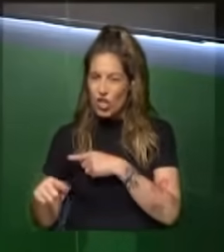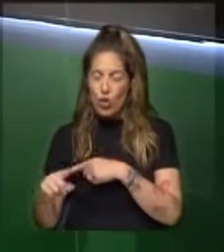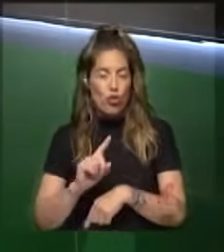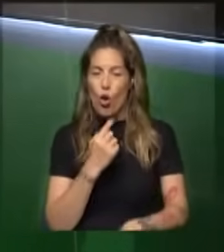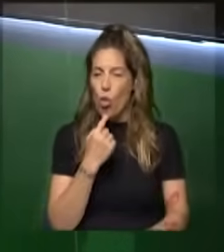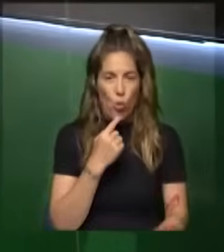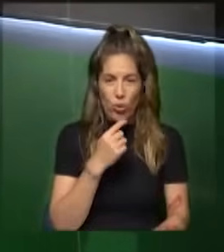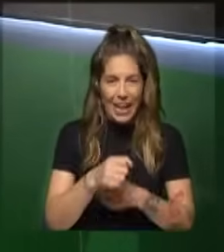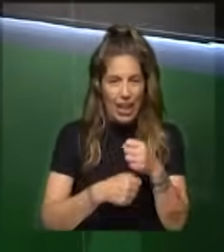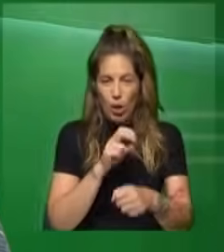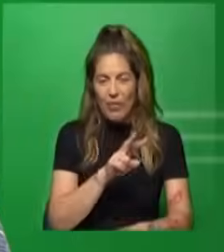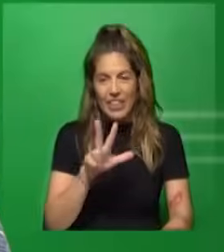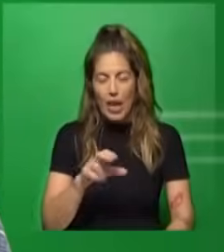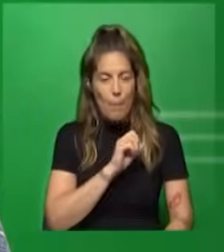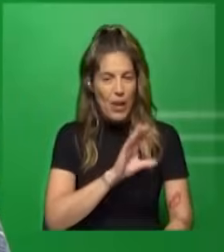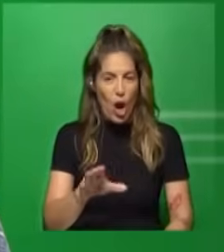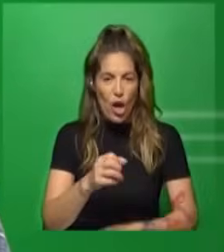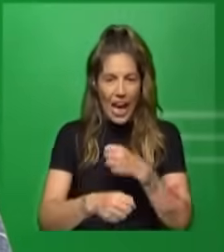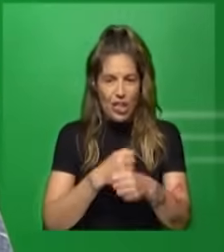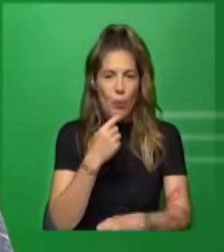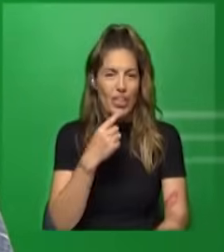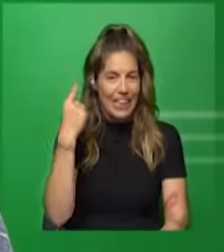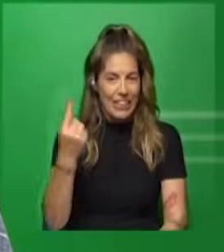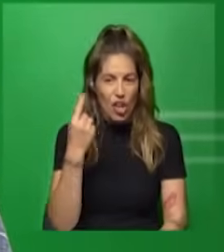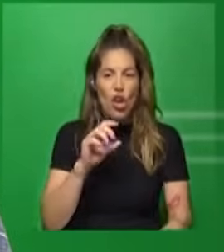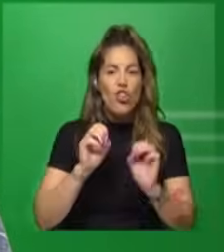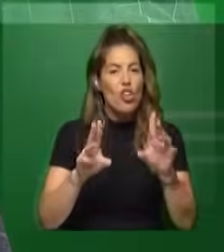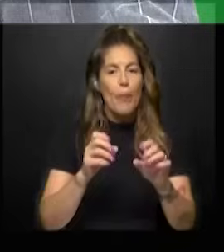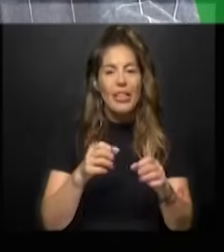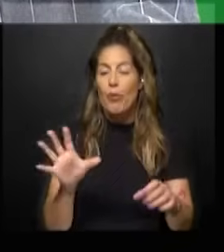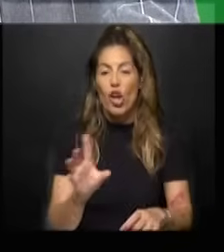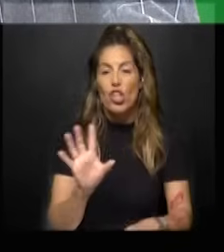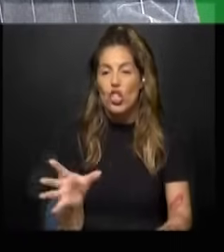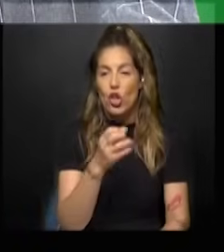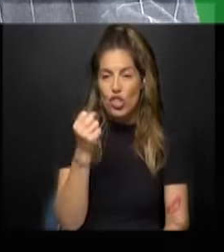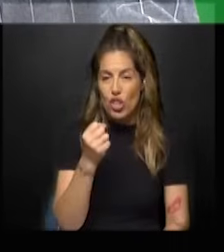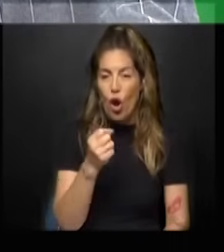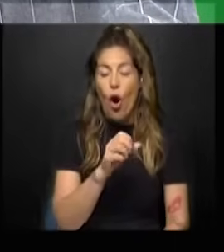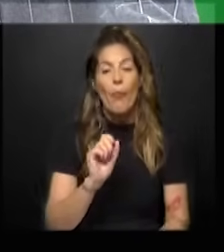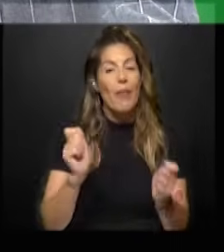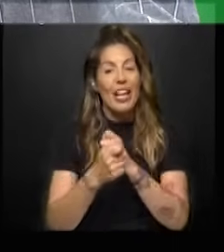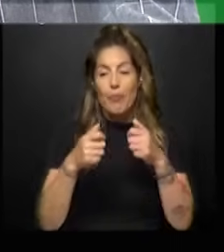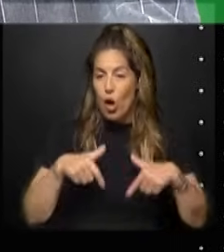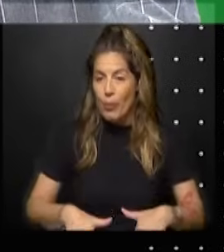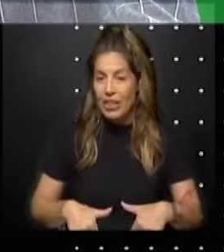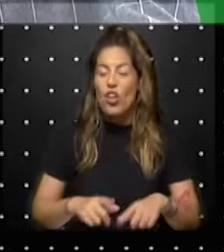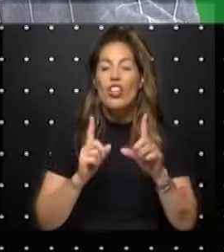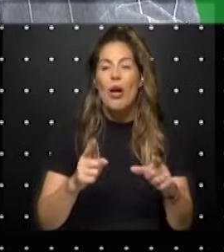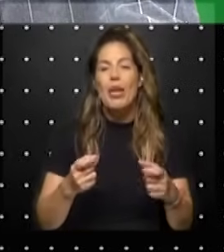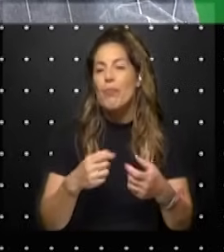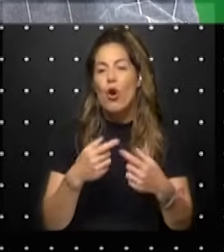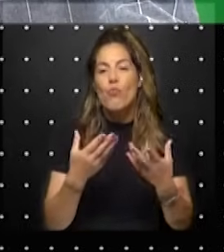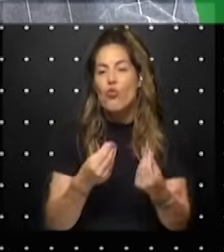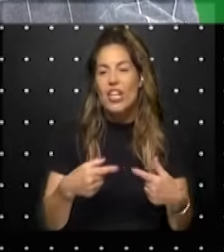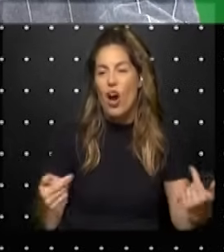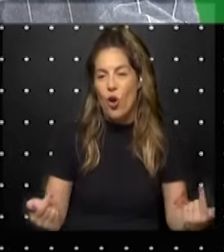dudas que el 2023 fue el peor año de la política internacional y no solo por las cosas que no se consiguieron o por haber cambiado un ministro, sino por una conjunción